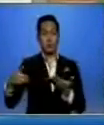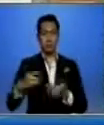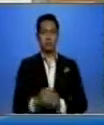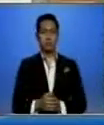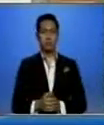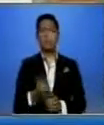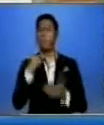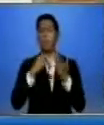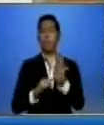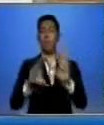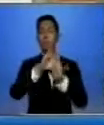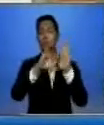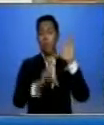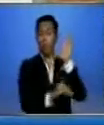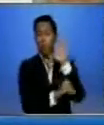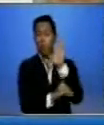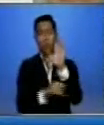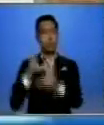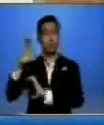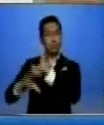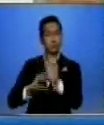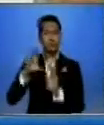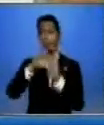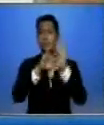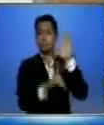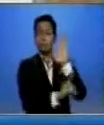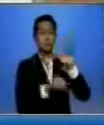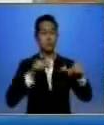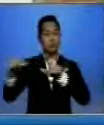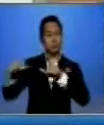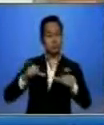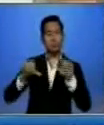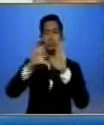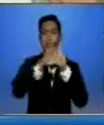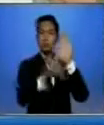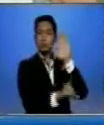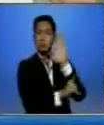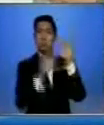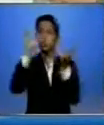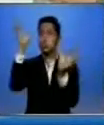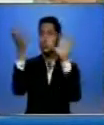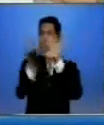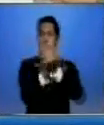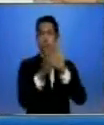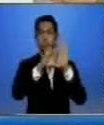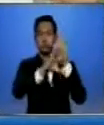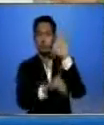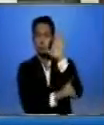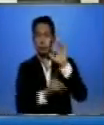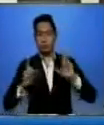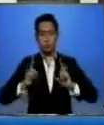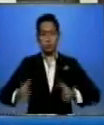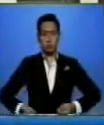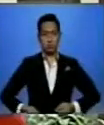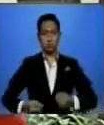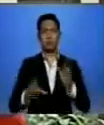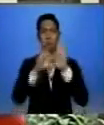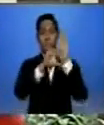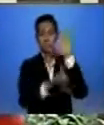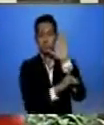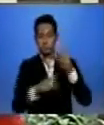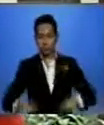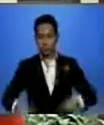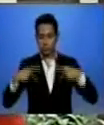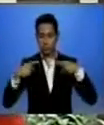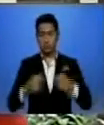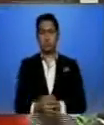Código Administrativo, el Código Ambiental, el Código de Salud, el Código del Ciclo de Vida. Las reformas a las